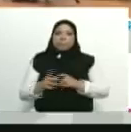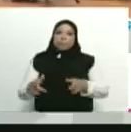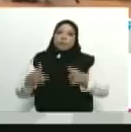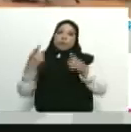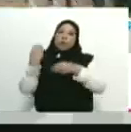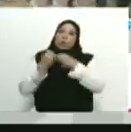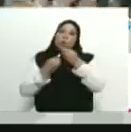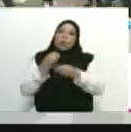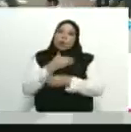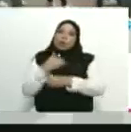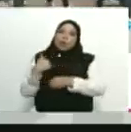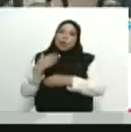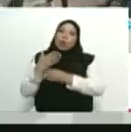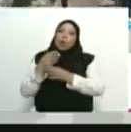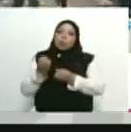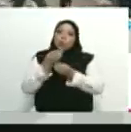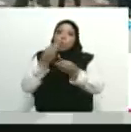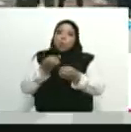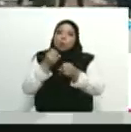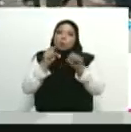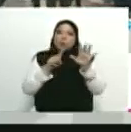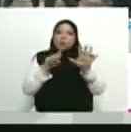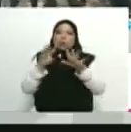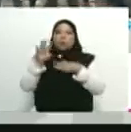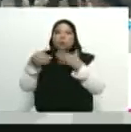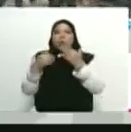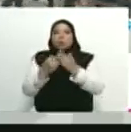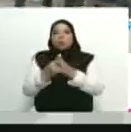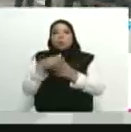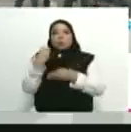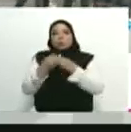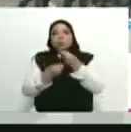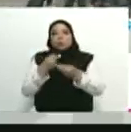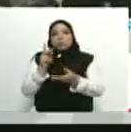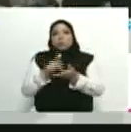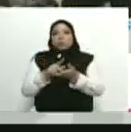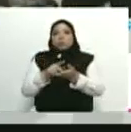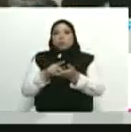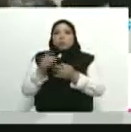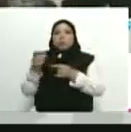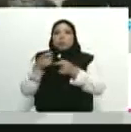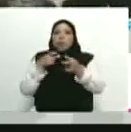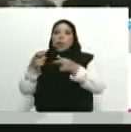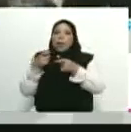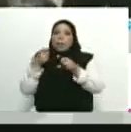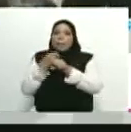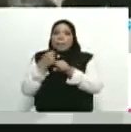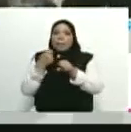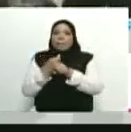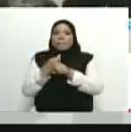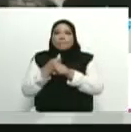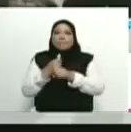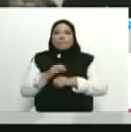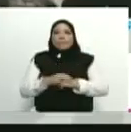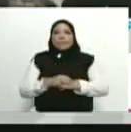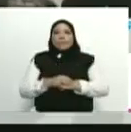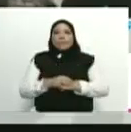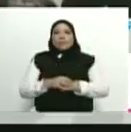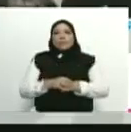quisiera compartir algunos datos de ese 64,5% que optaron por carreras priorizadas. De ellas,